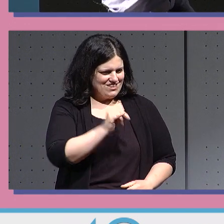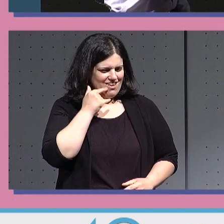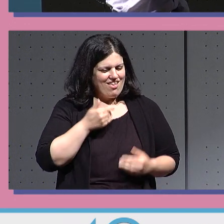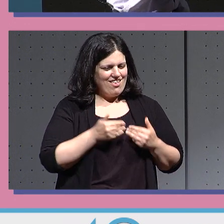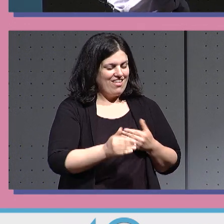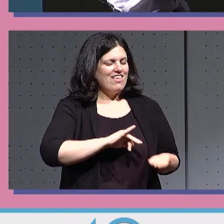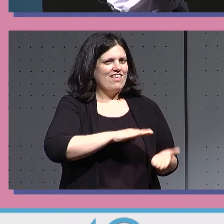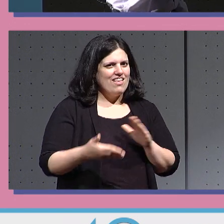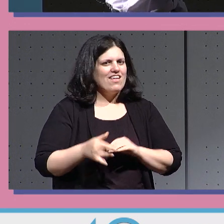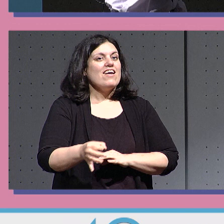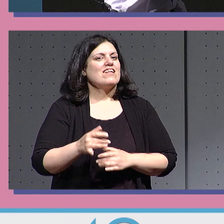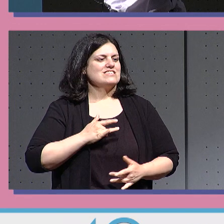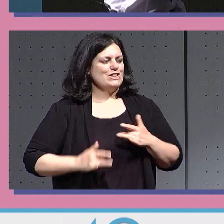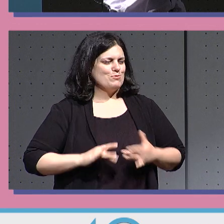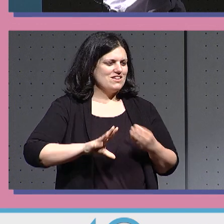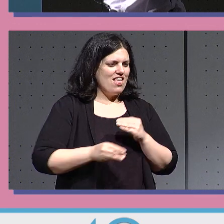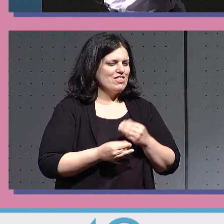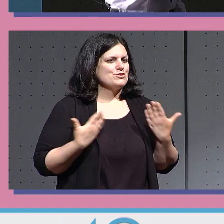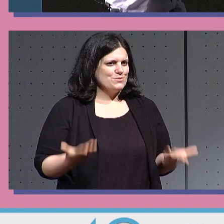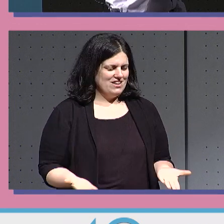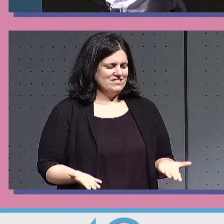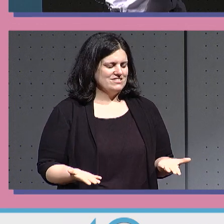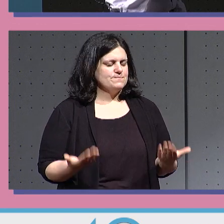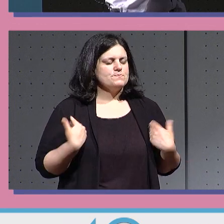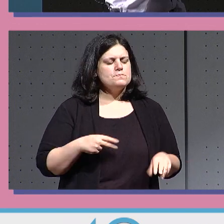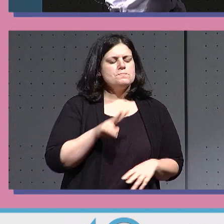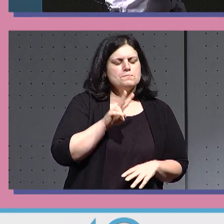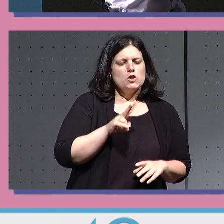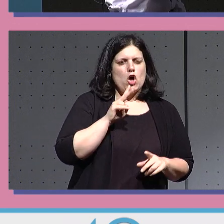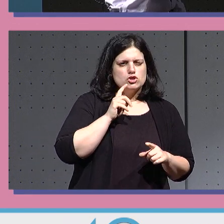También, como en el caso anterior, podemos saber dos cosas. Uno, la